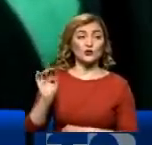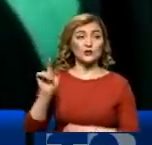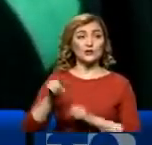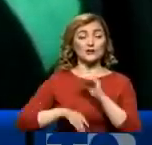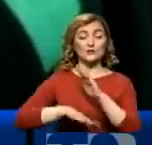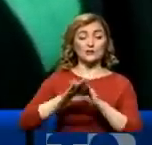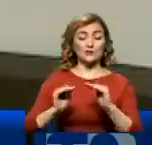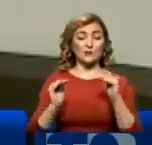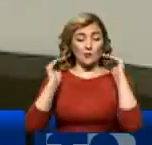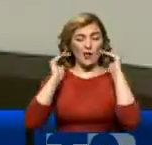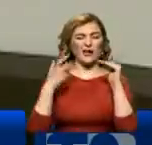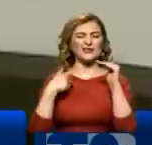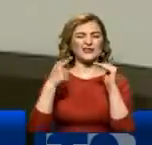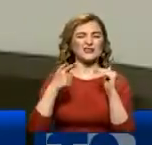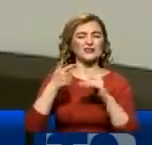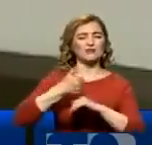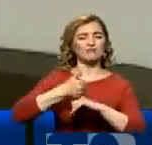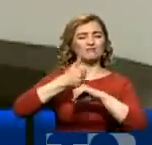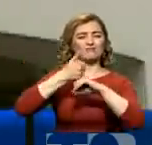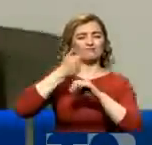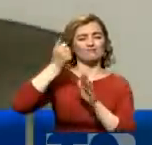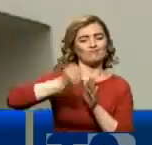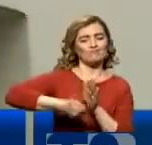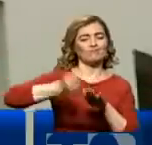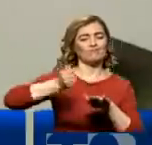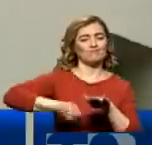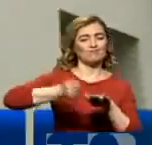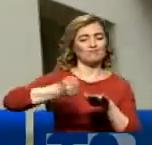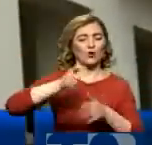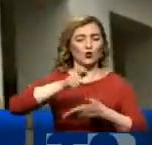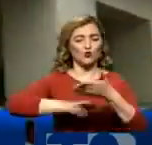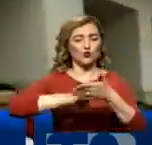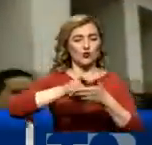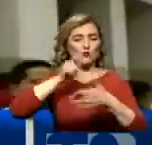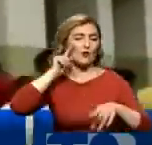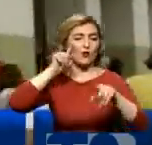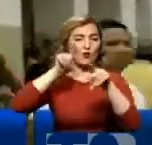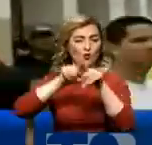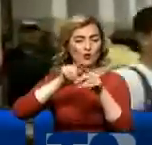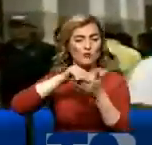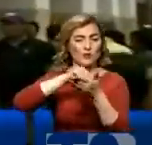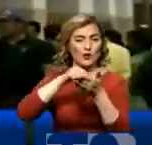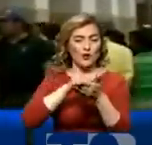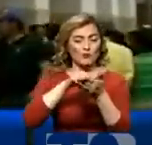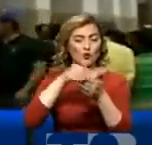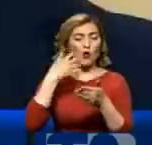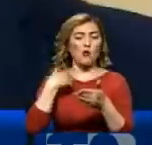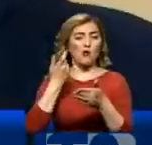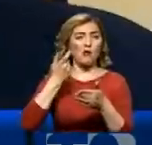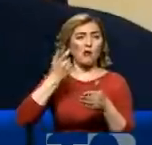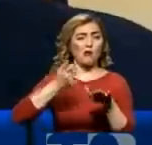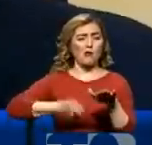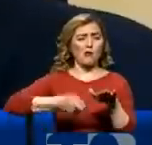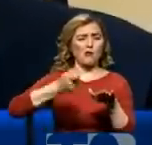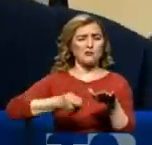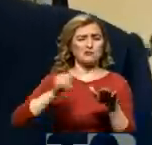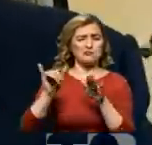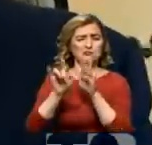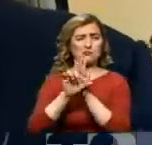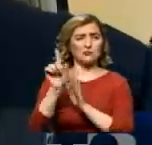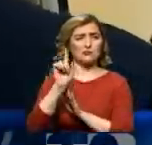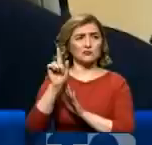las magistradas, y que el contrato finiquitado por los actuales miembros de la Corte no tiene nada de ilegal. Le damos